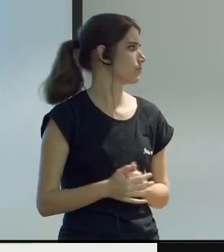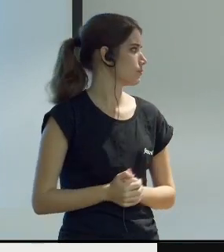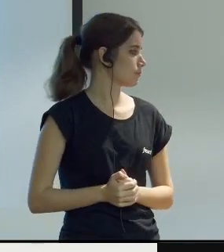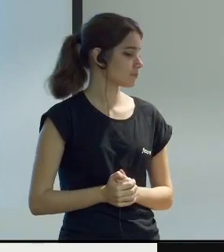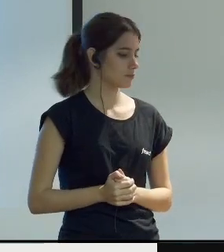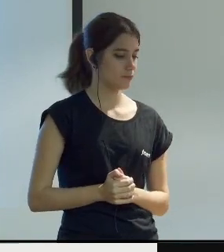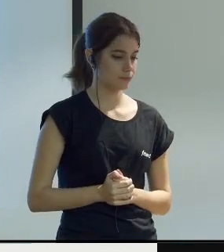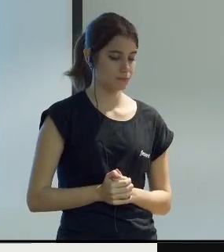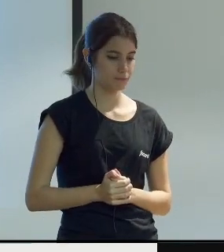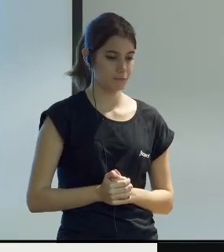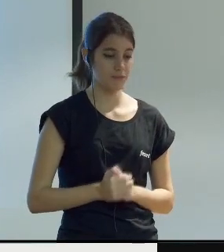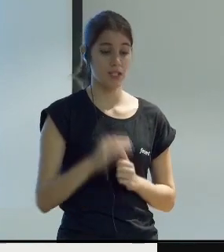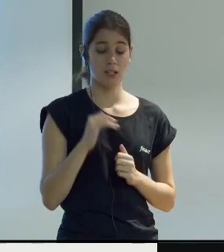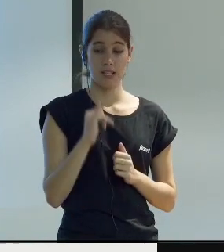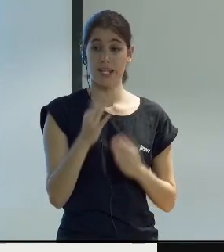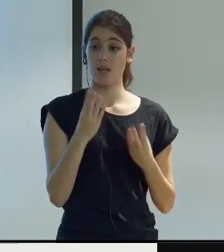hay muchas